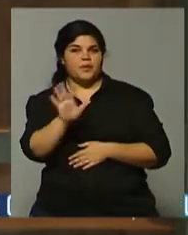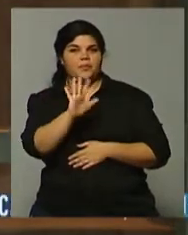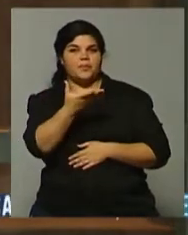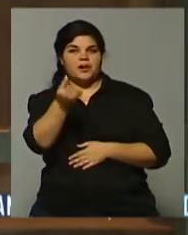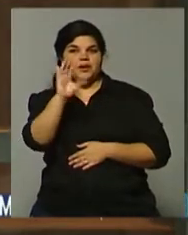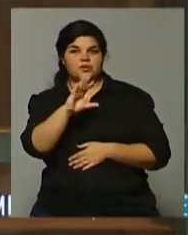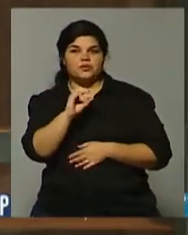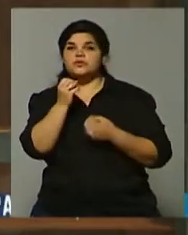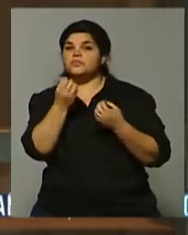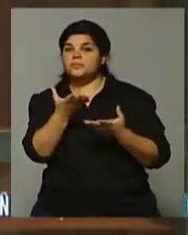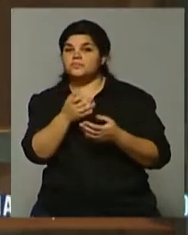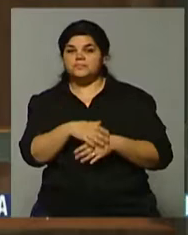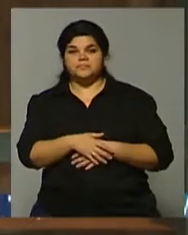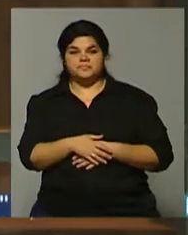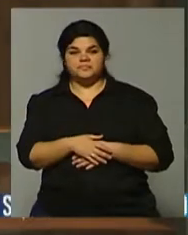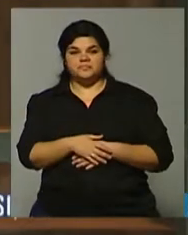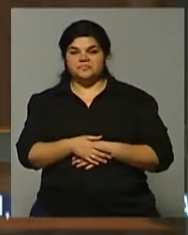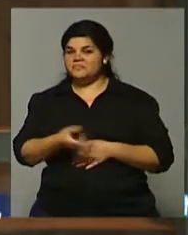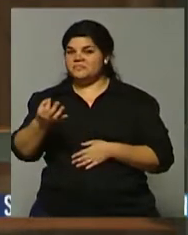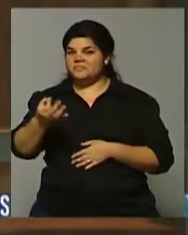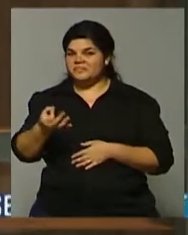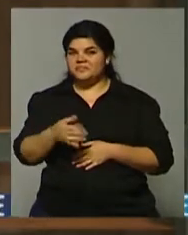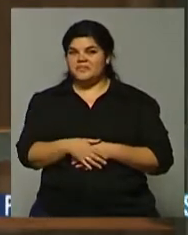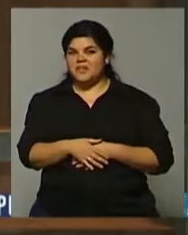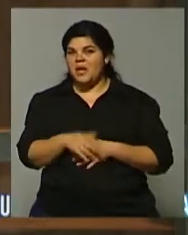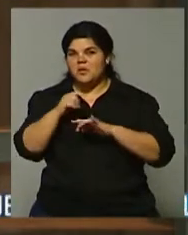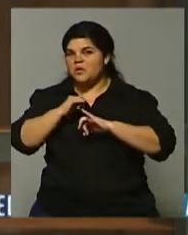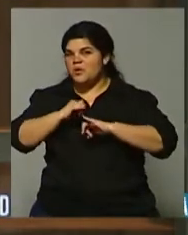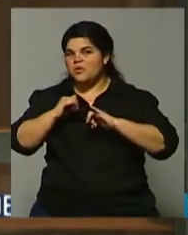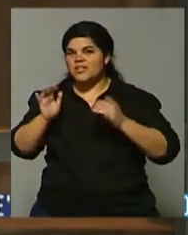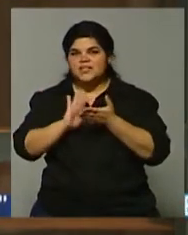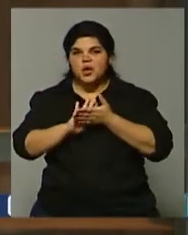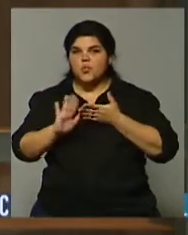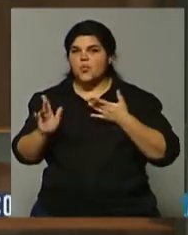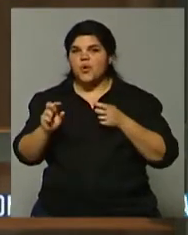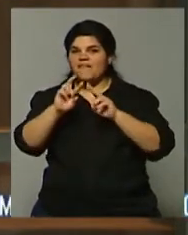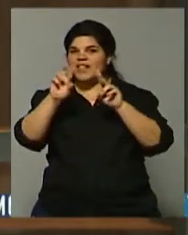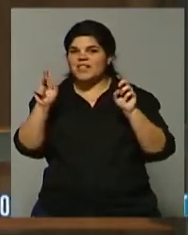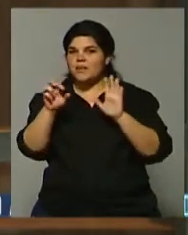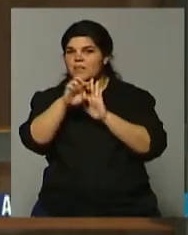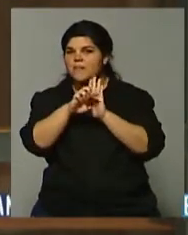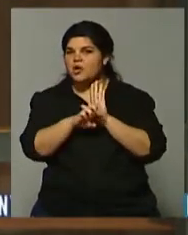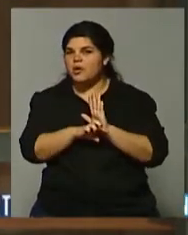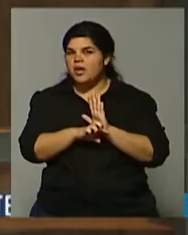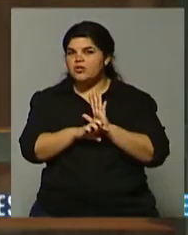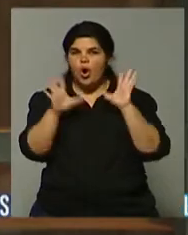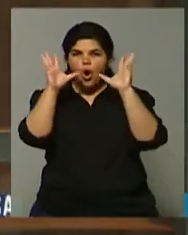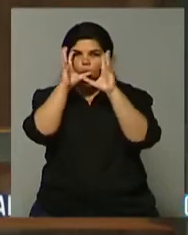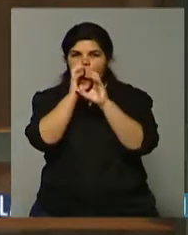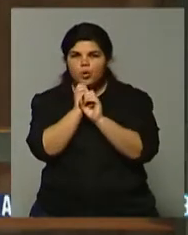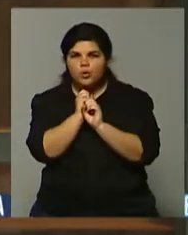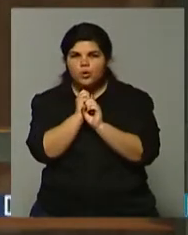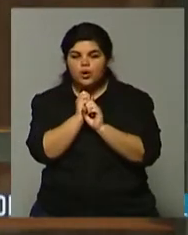¿cómo andan por ahí? Muy bien, esperando las novedades que hay con respecto a las aplicaciones en modo oscuro. Hay algunos